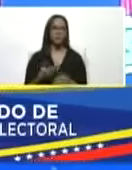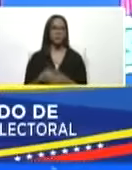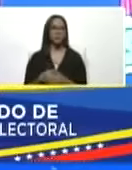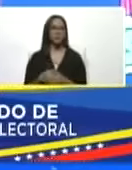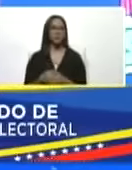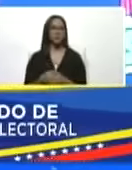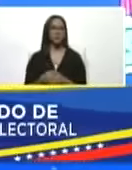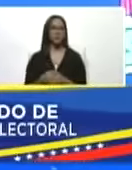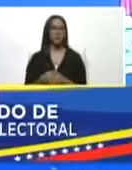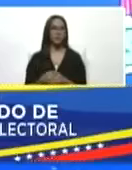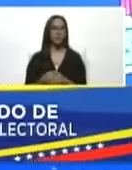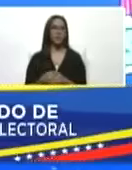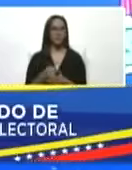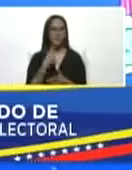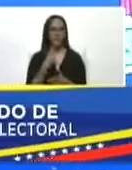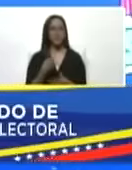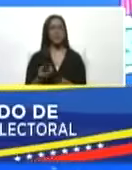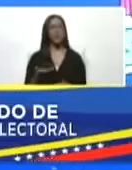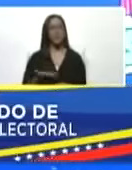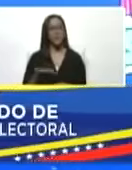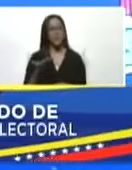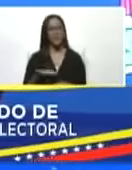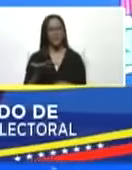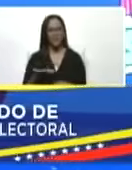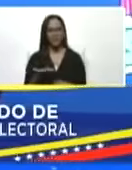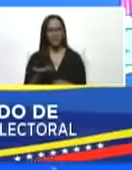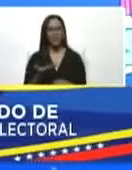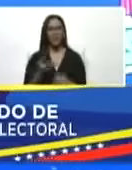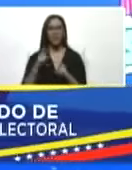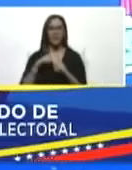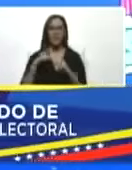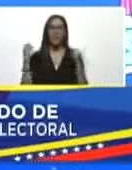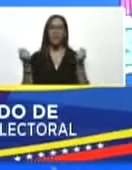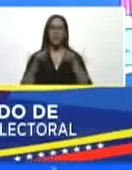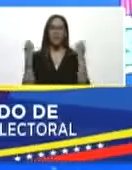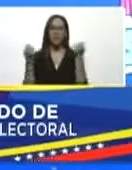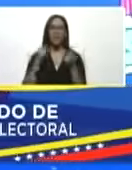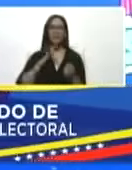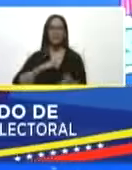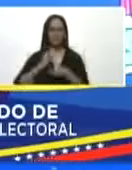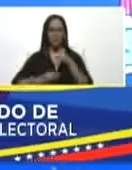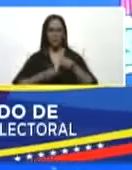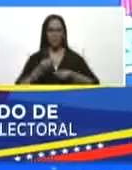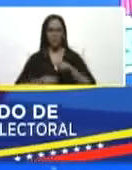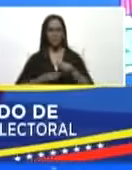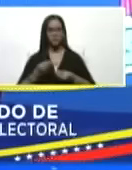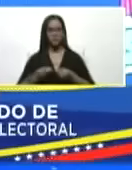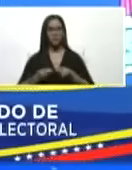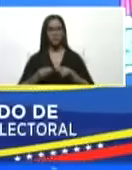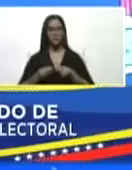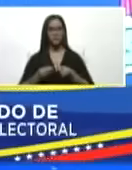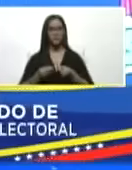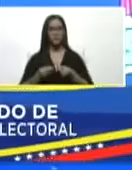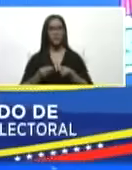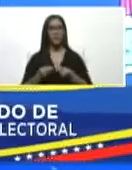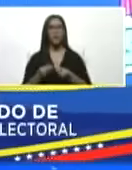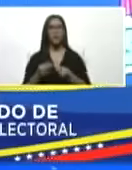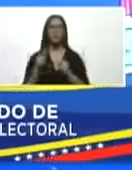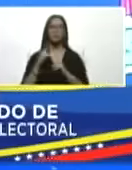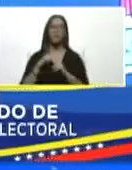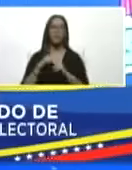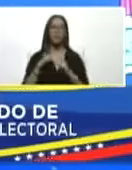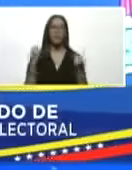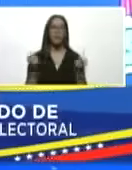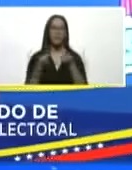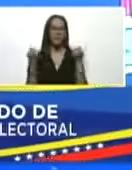No está de más decirle lo importante del tipo de campaña que estamos haciendo. Un tipo de campaña que movilice en